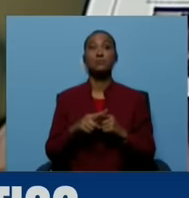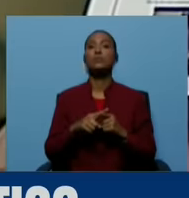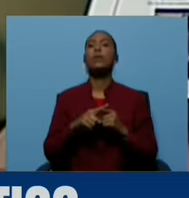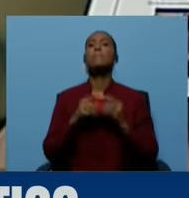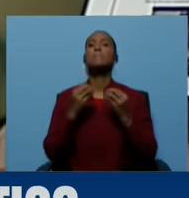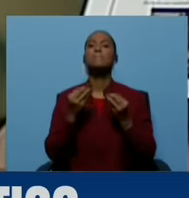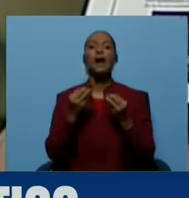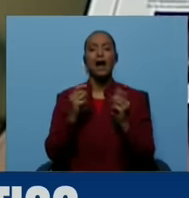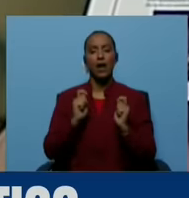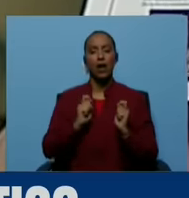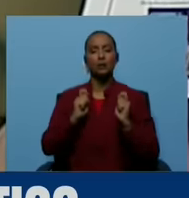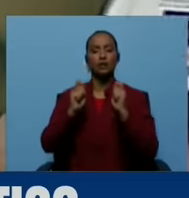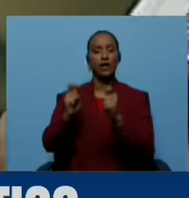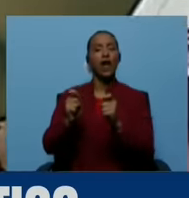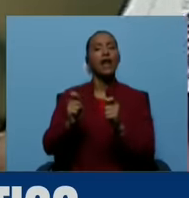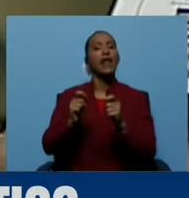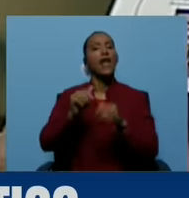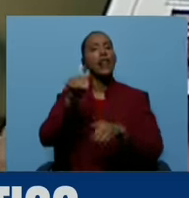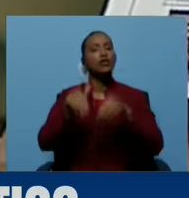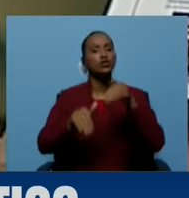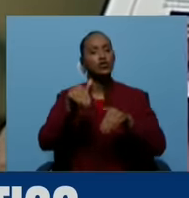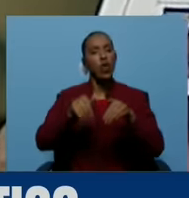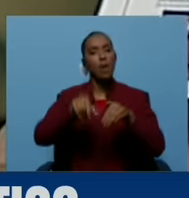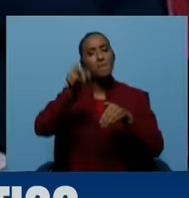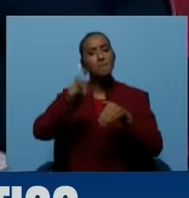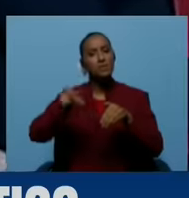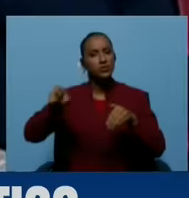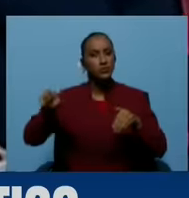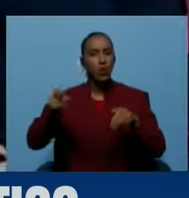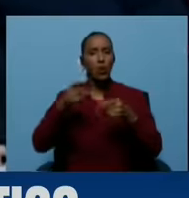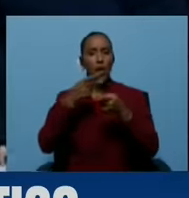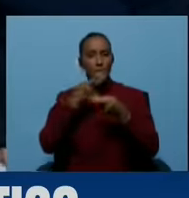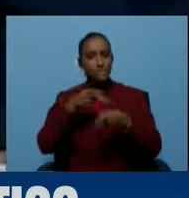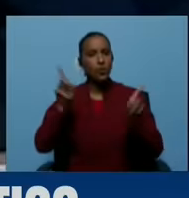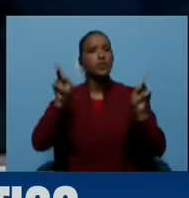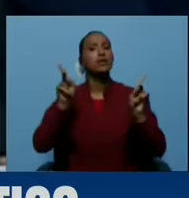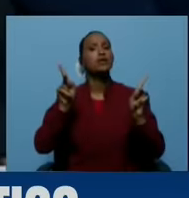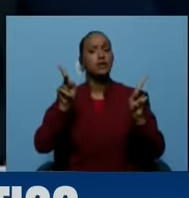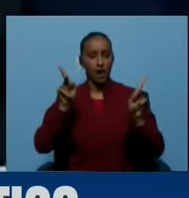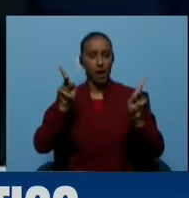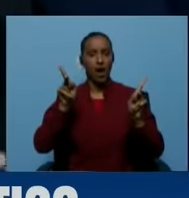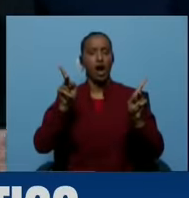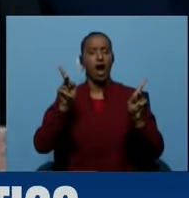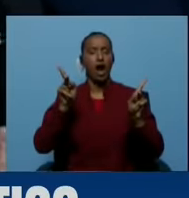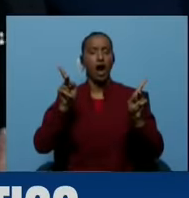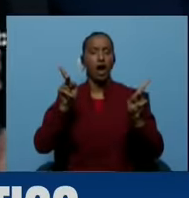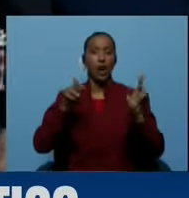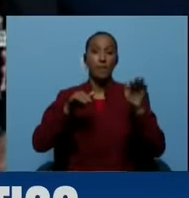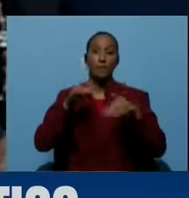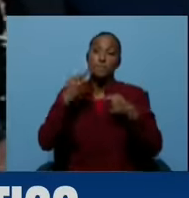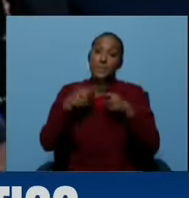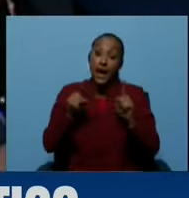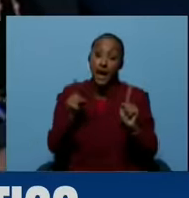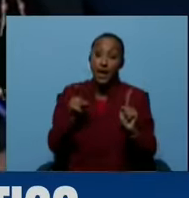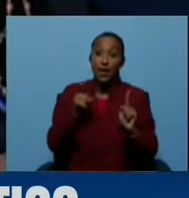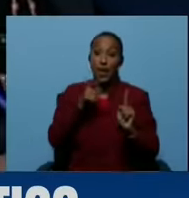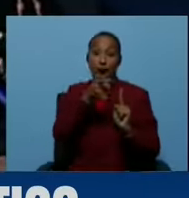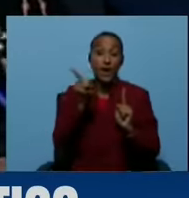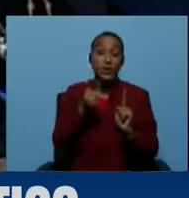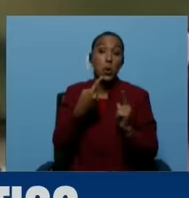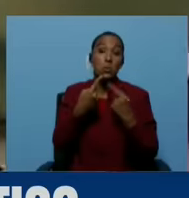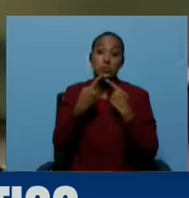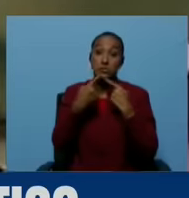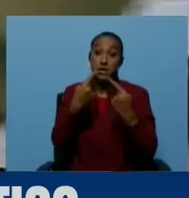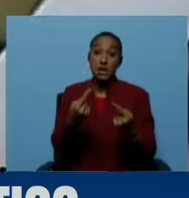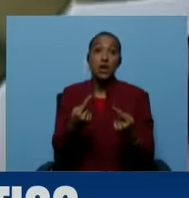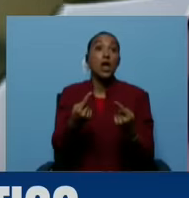otorgar un cargo de elección popular y muchísimo menos a la presidencia de la República. Pero ellos lo dijeron 18 de